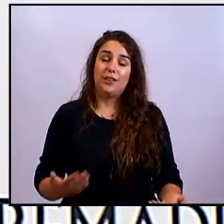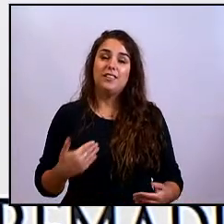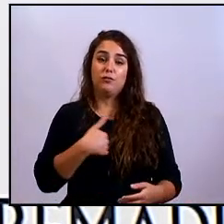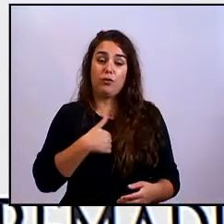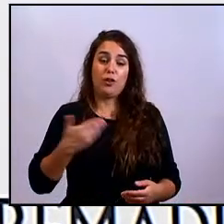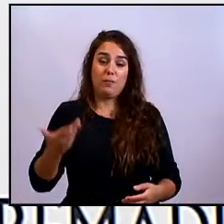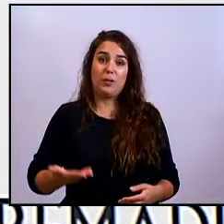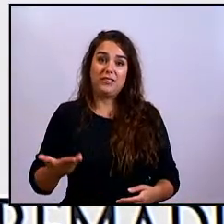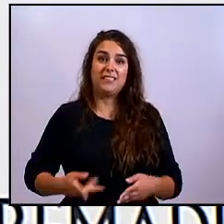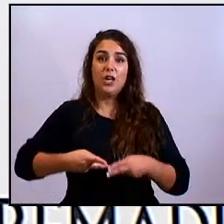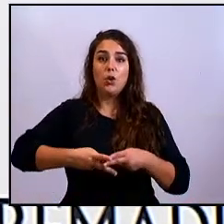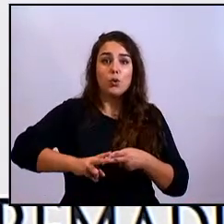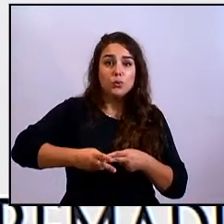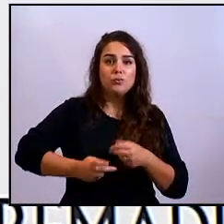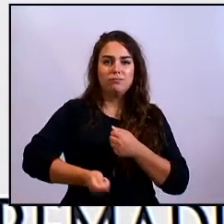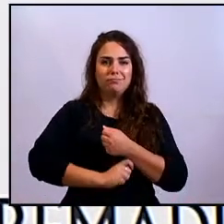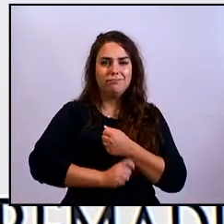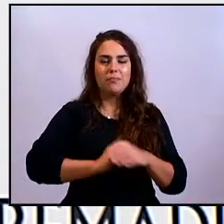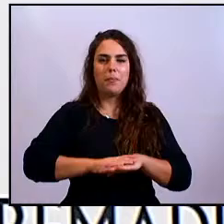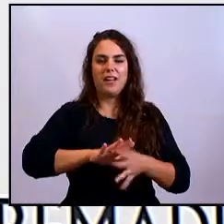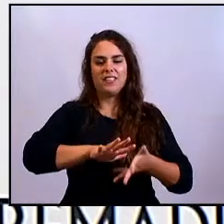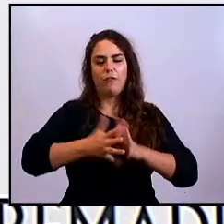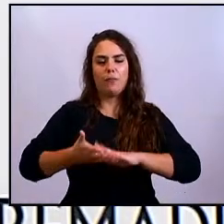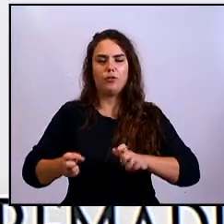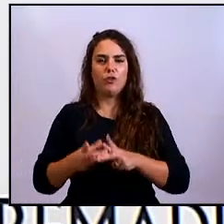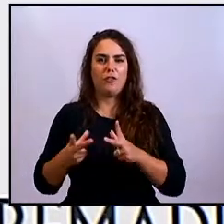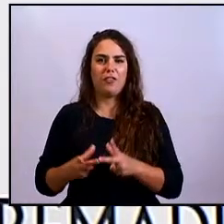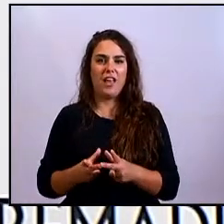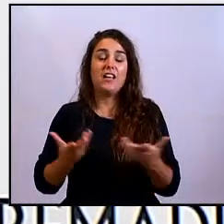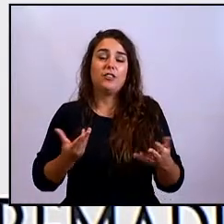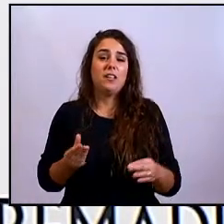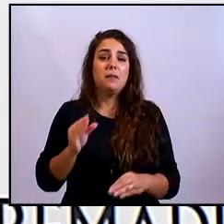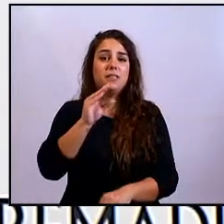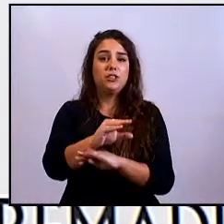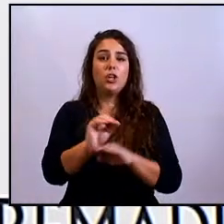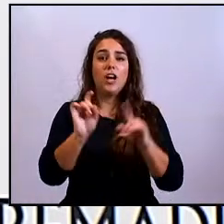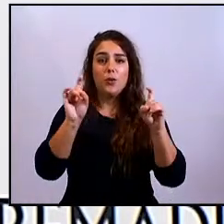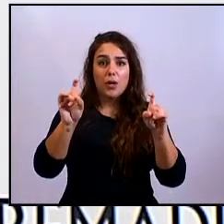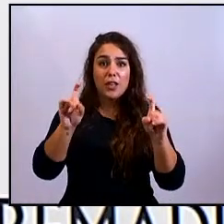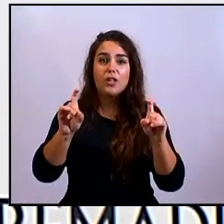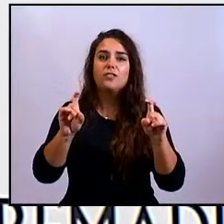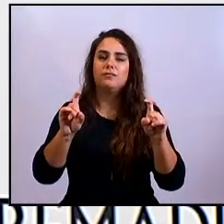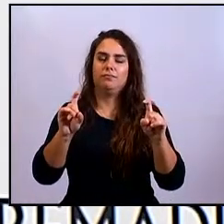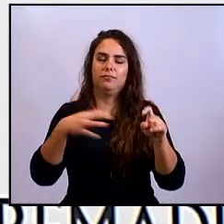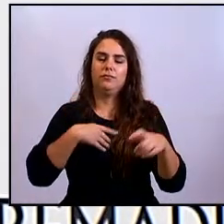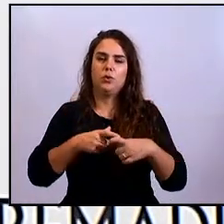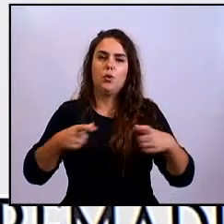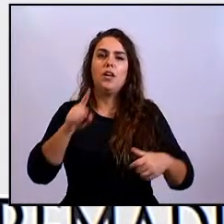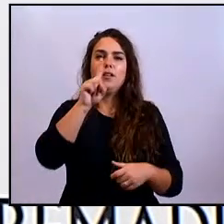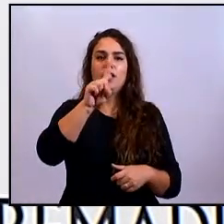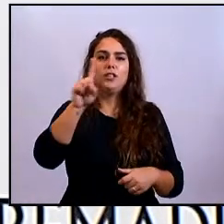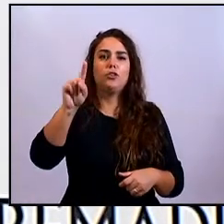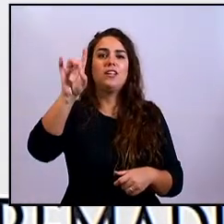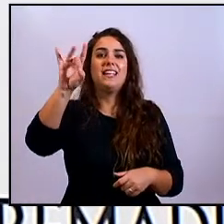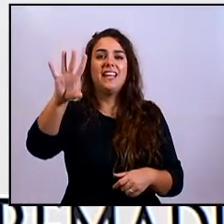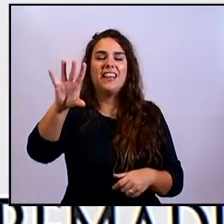como herramienta de transformación social, también hemos aumentado la inversión en educación y lo hemos hecho en 115 millones de